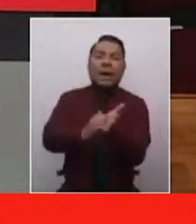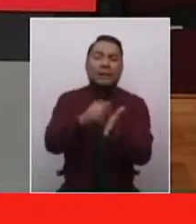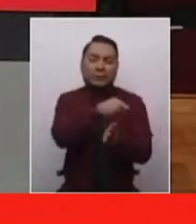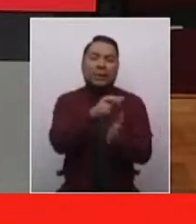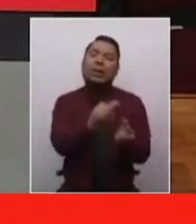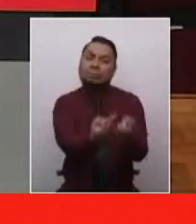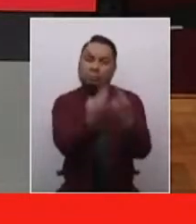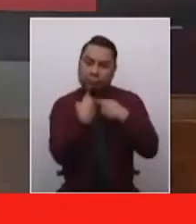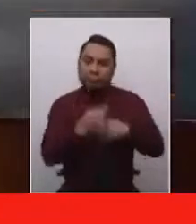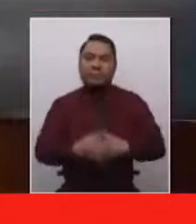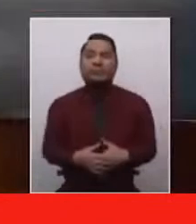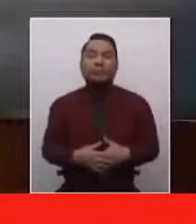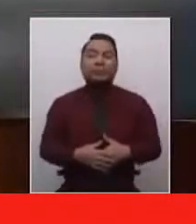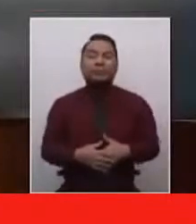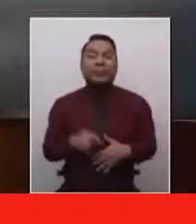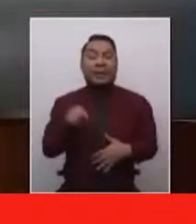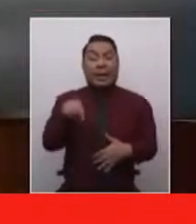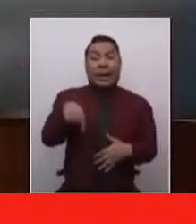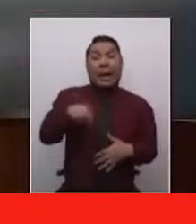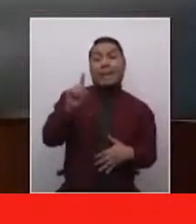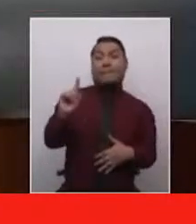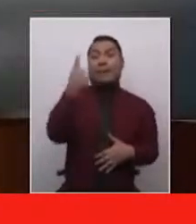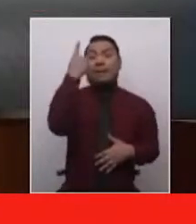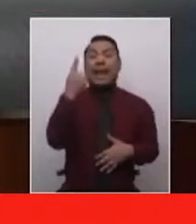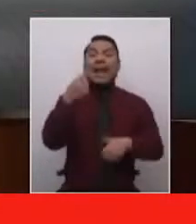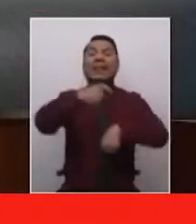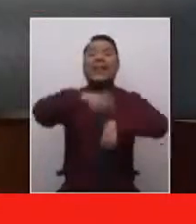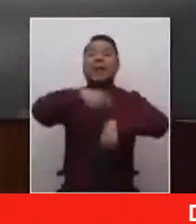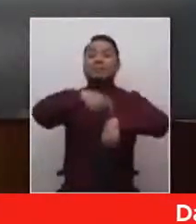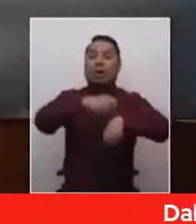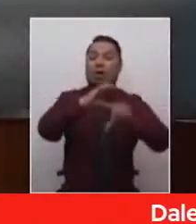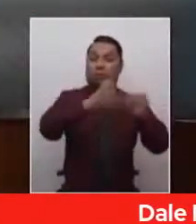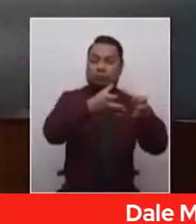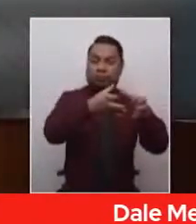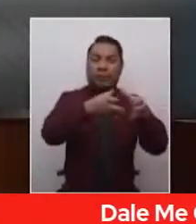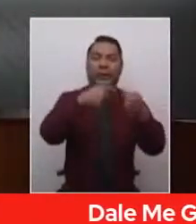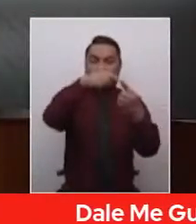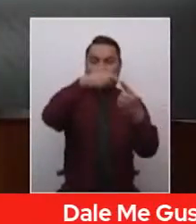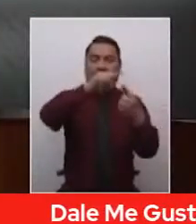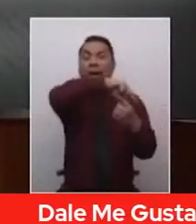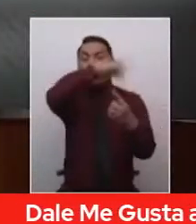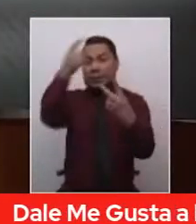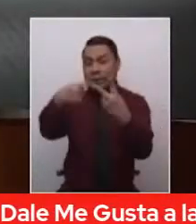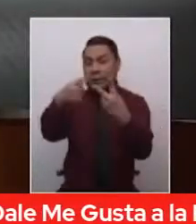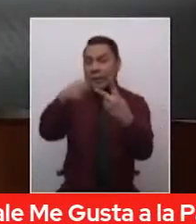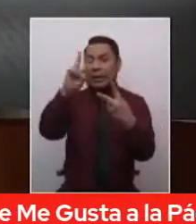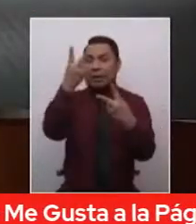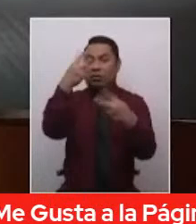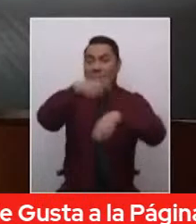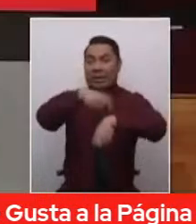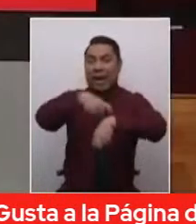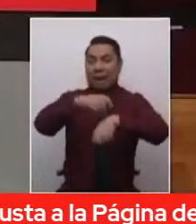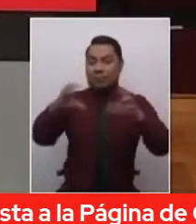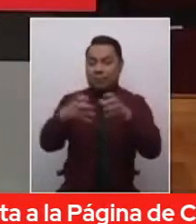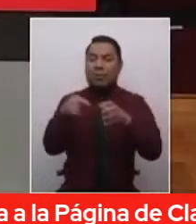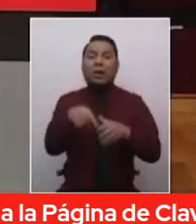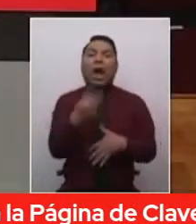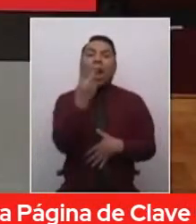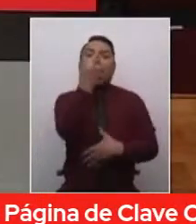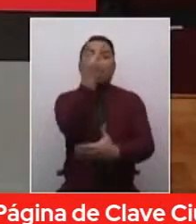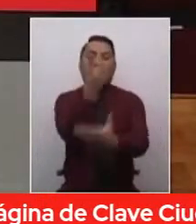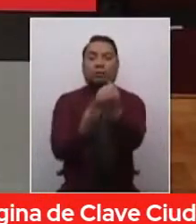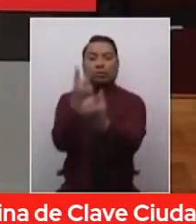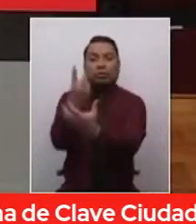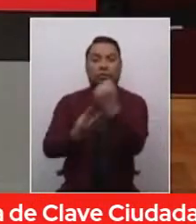esa pregunta. Ese es el primer bloque. El segundo bloque tendremos la interacción de las duplas, en la que